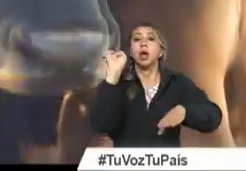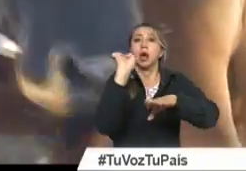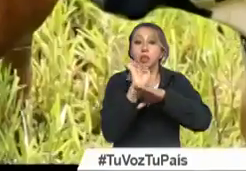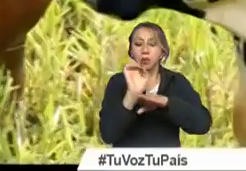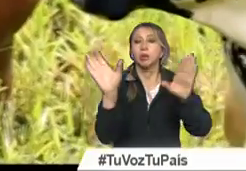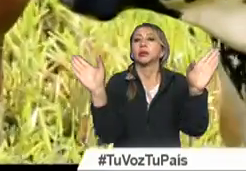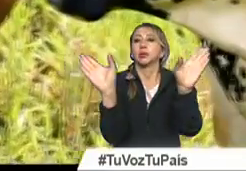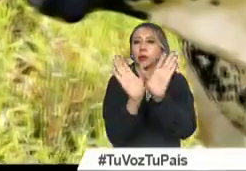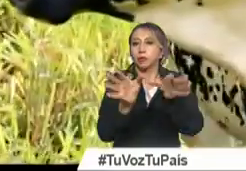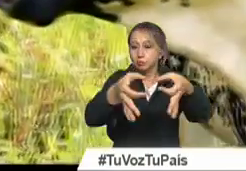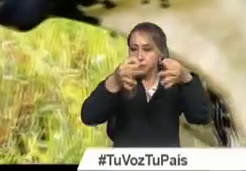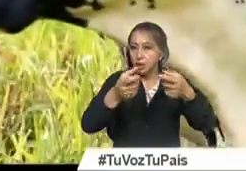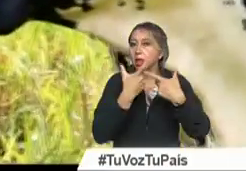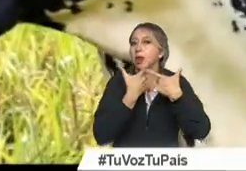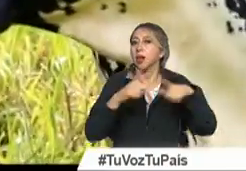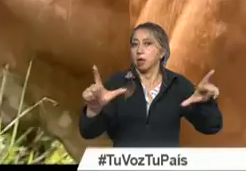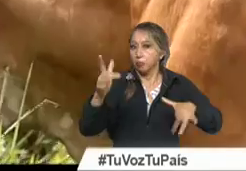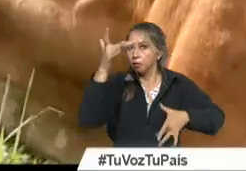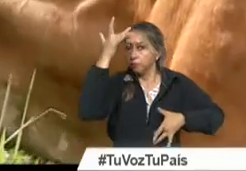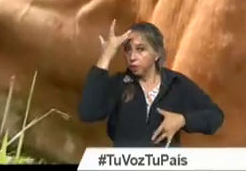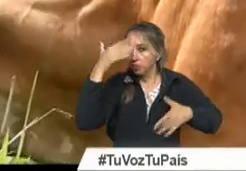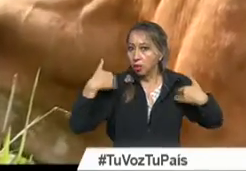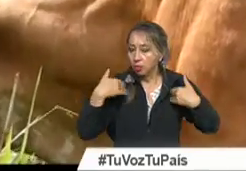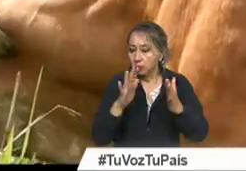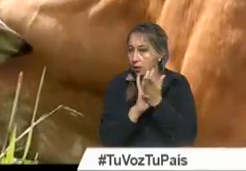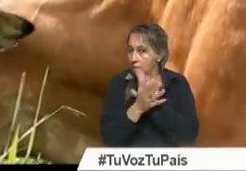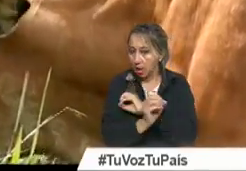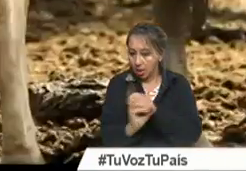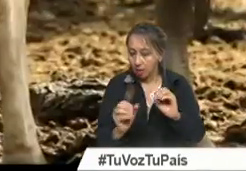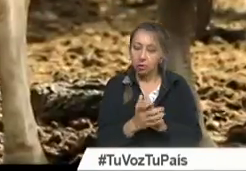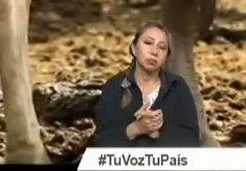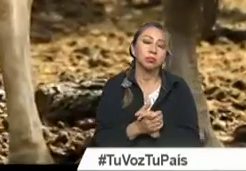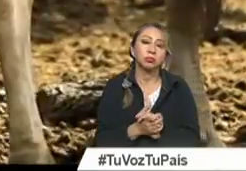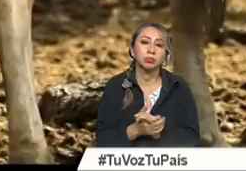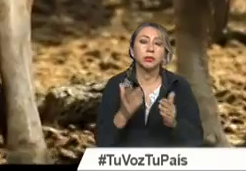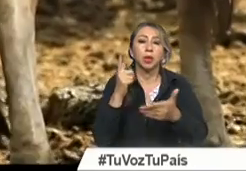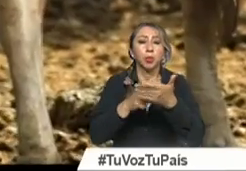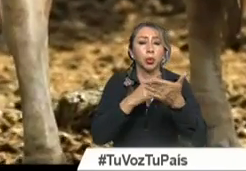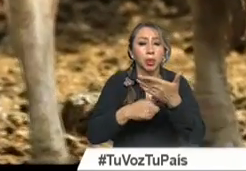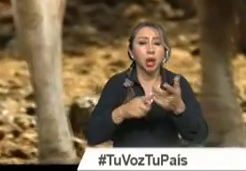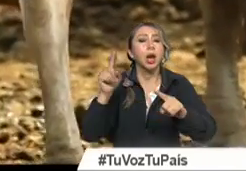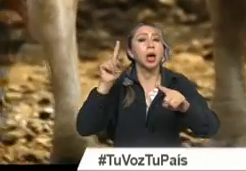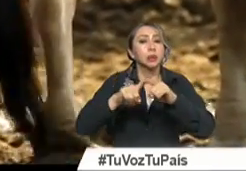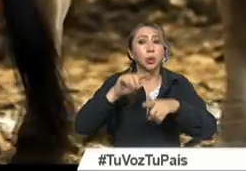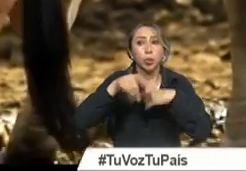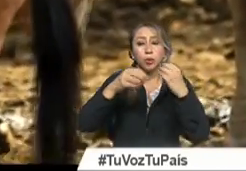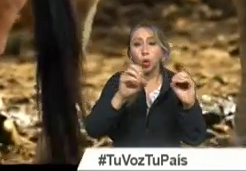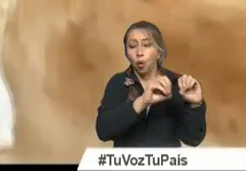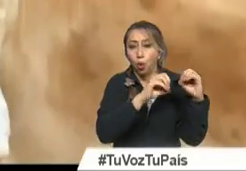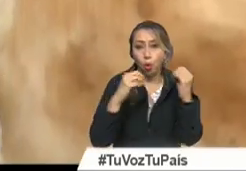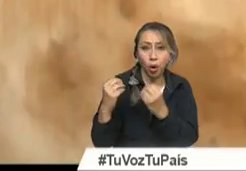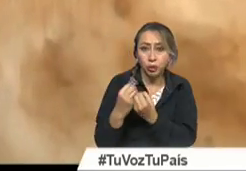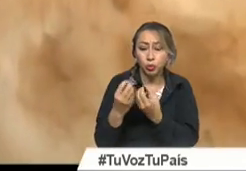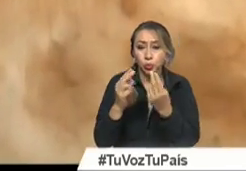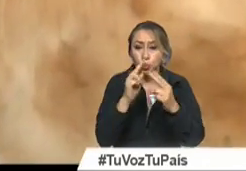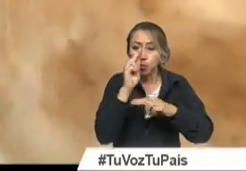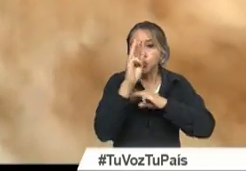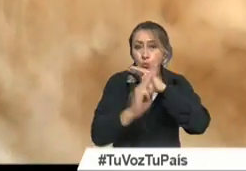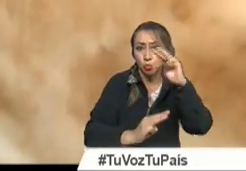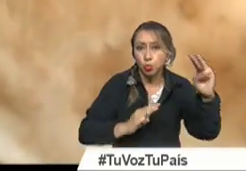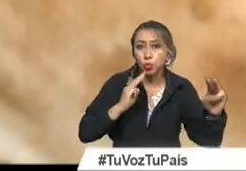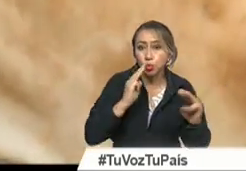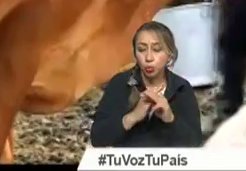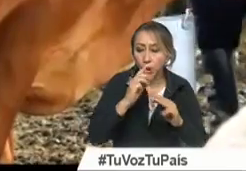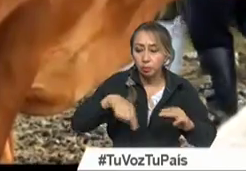mantiene como país libre de la enfermedad la restricción temporal se aplicará hasta que la organización mundial de sanidad animal